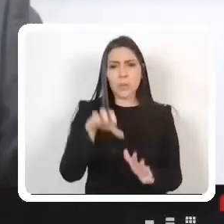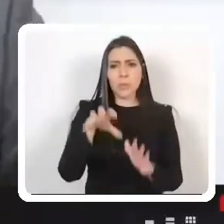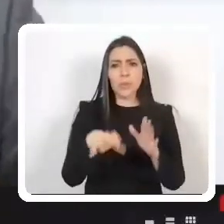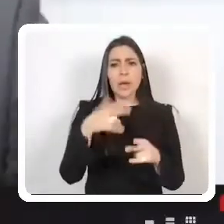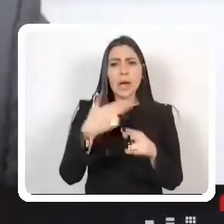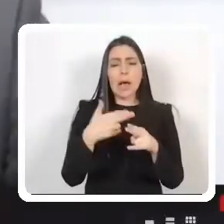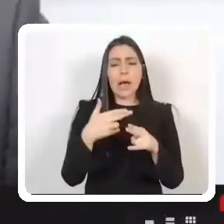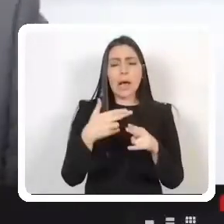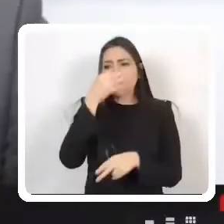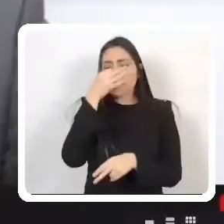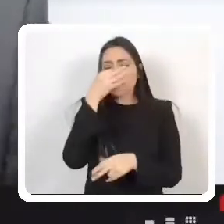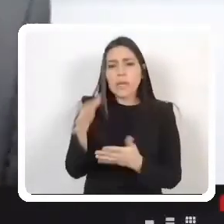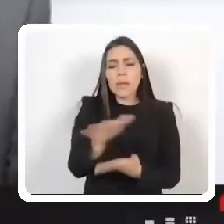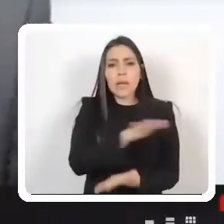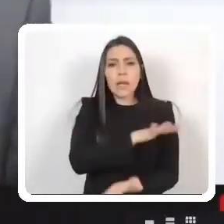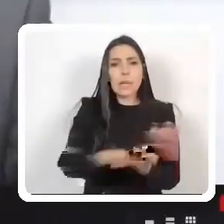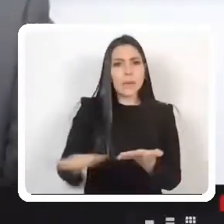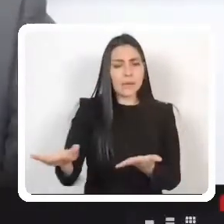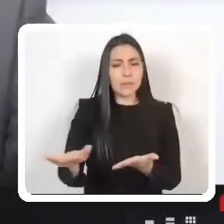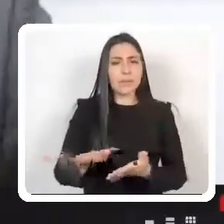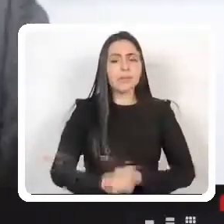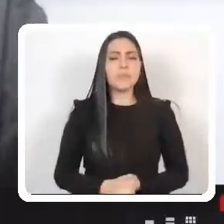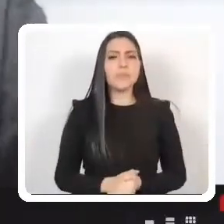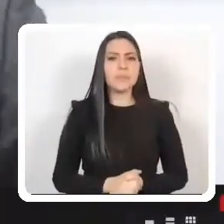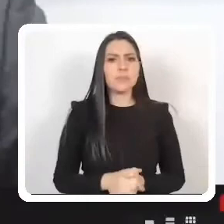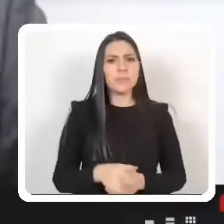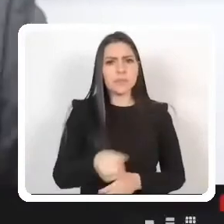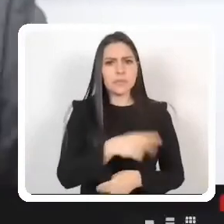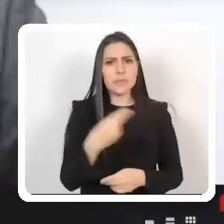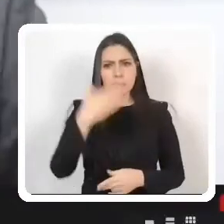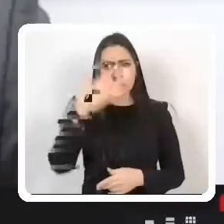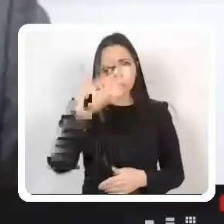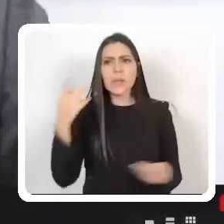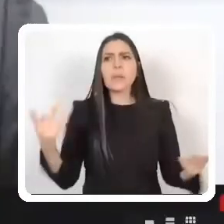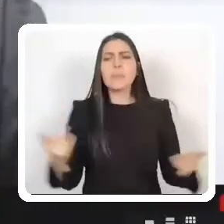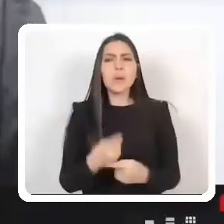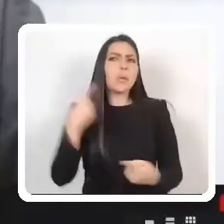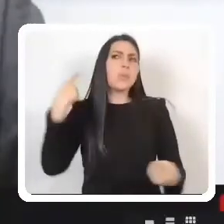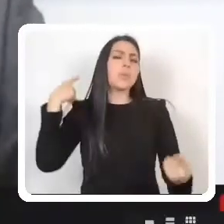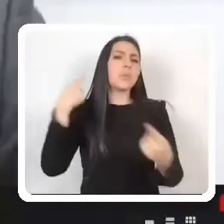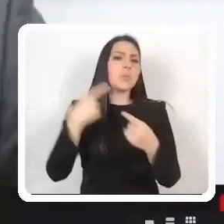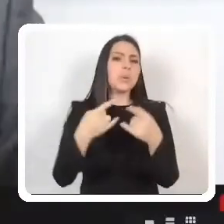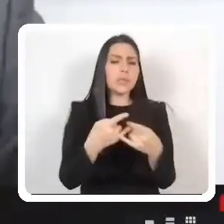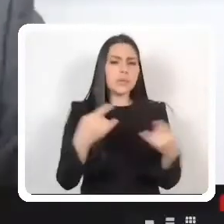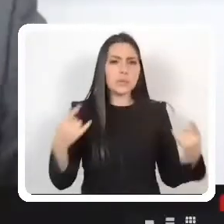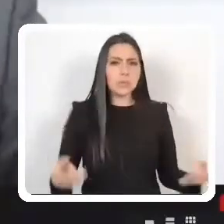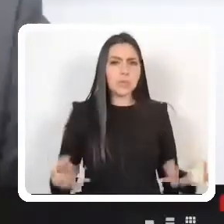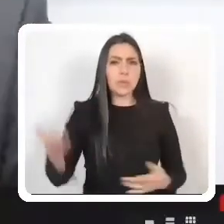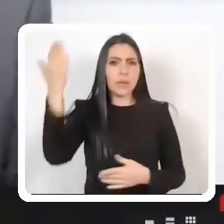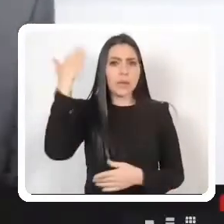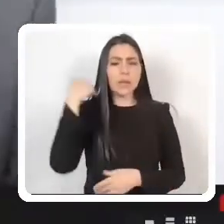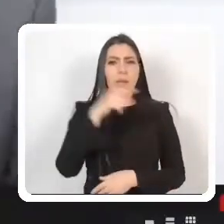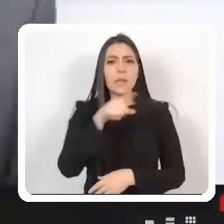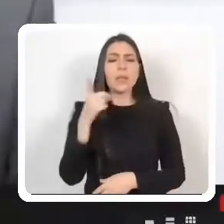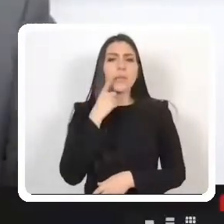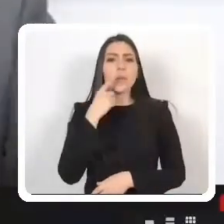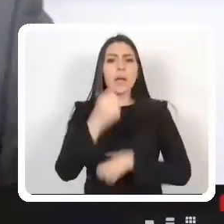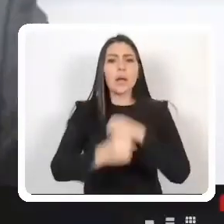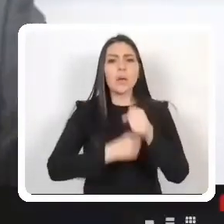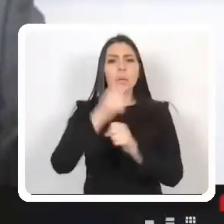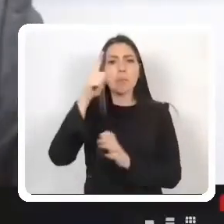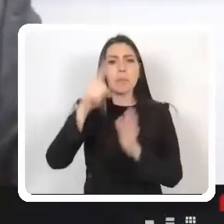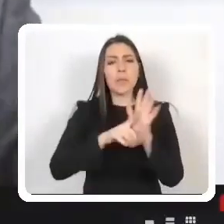agotarlos. Hagamos una retrospectiva histórica. Los constituyentes de 1917